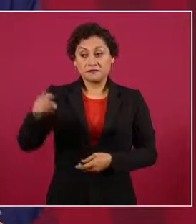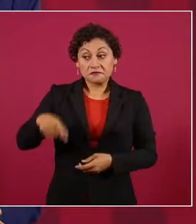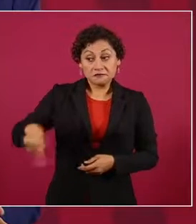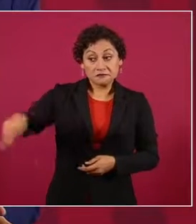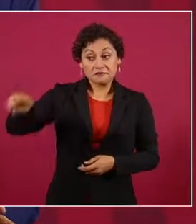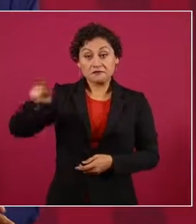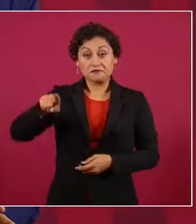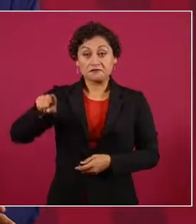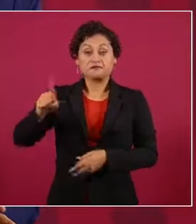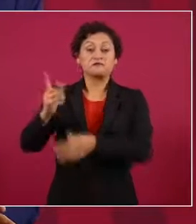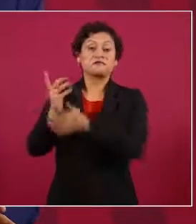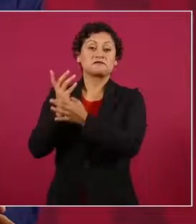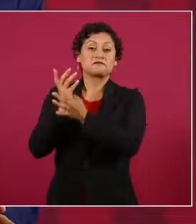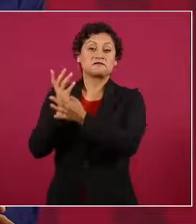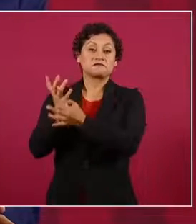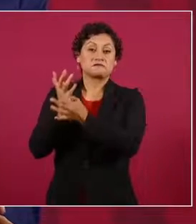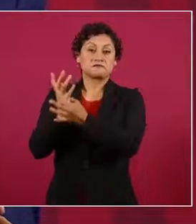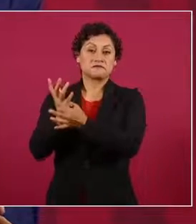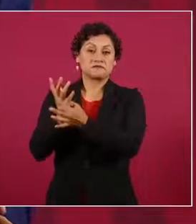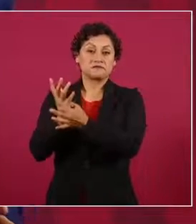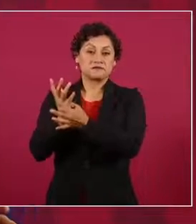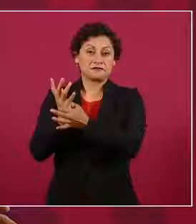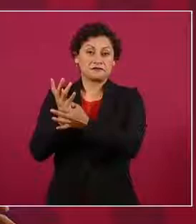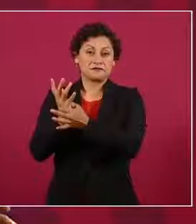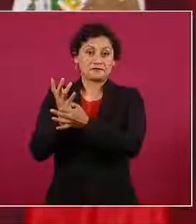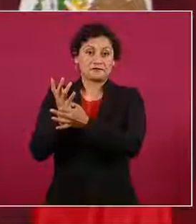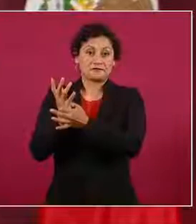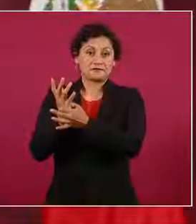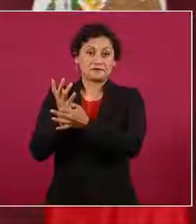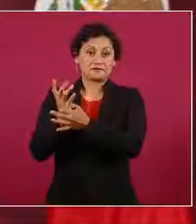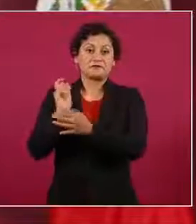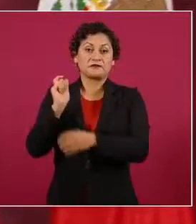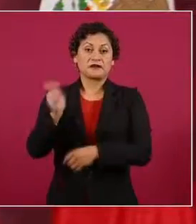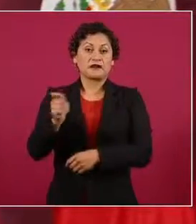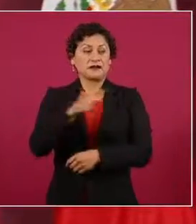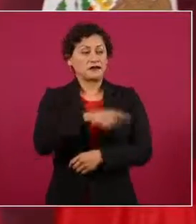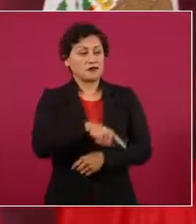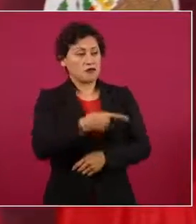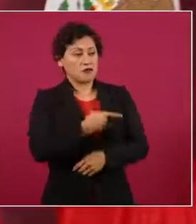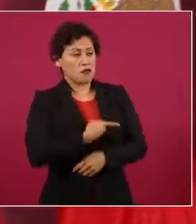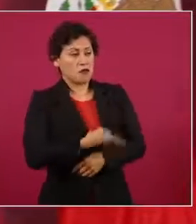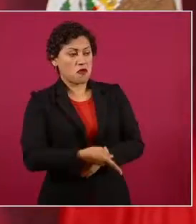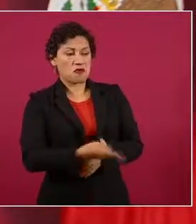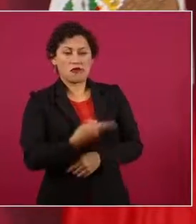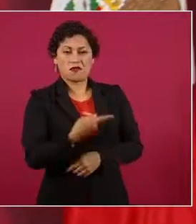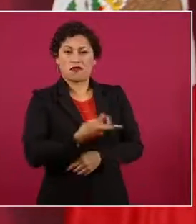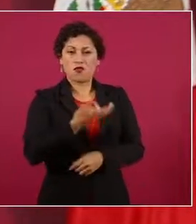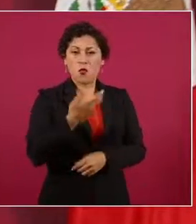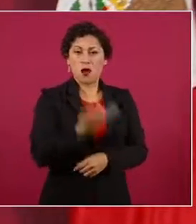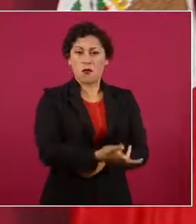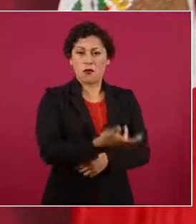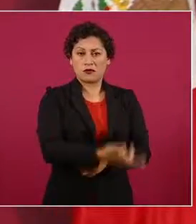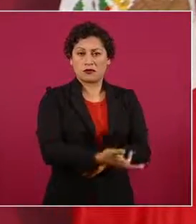dicen que la gente es pobre porque no trabaja,